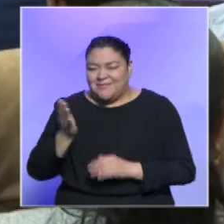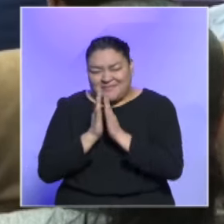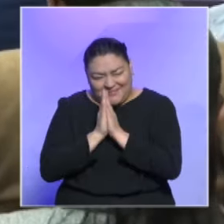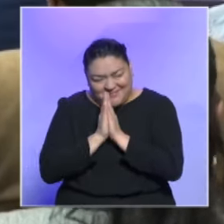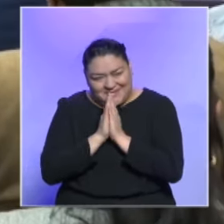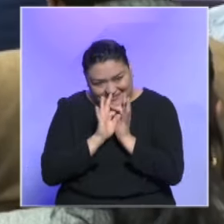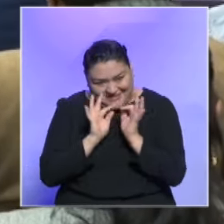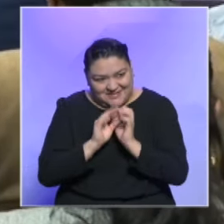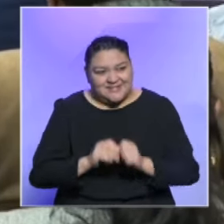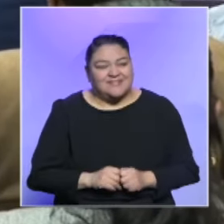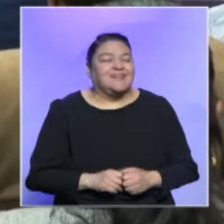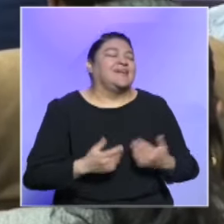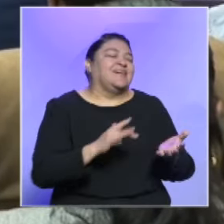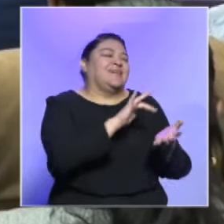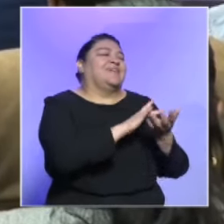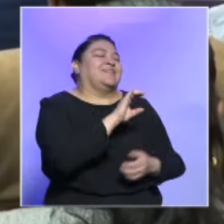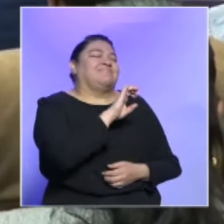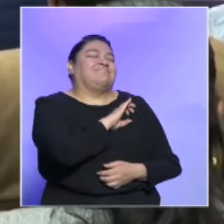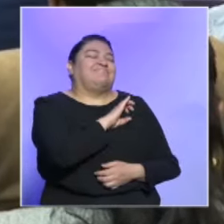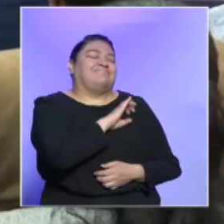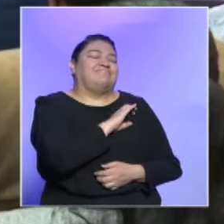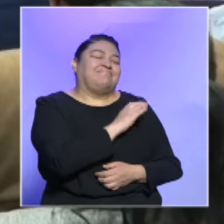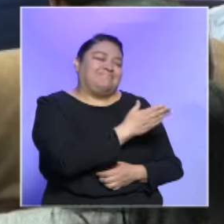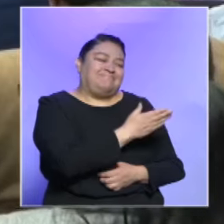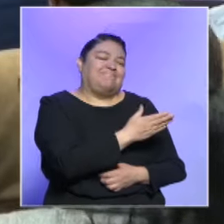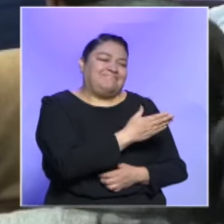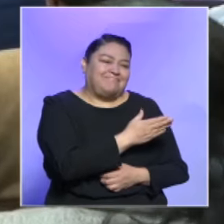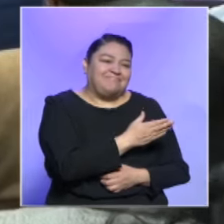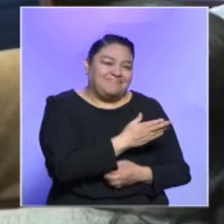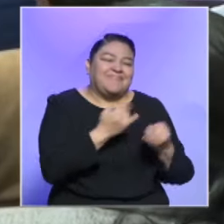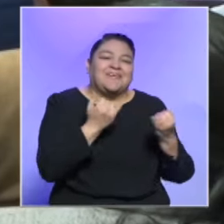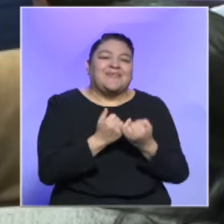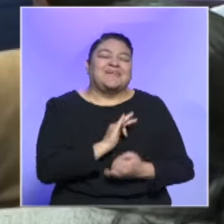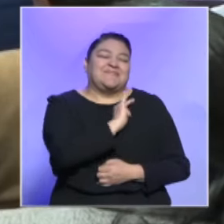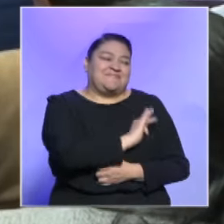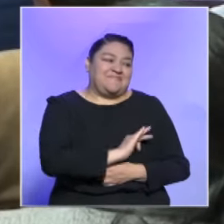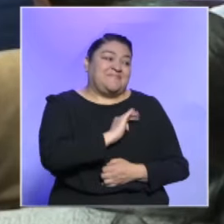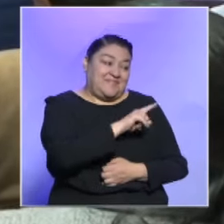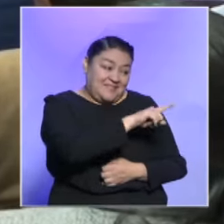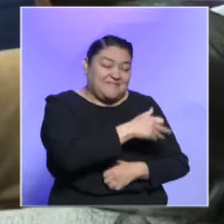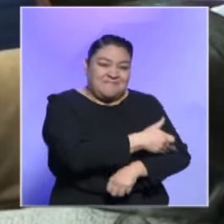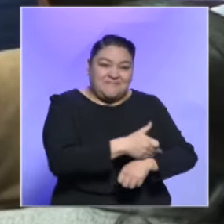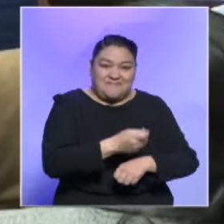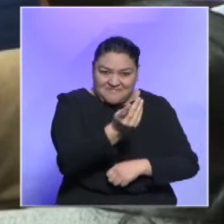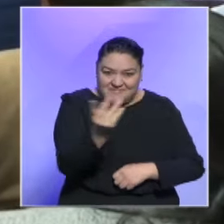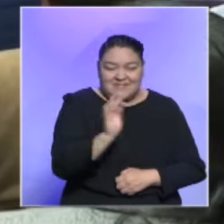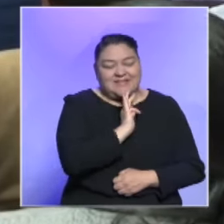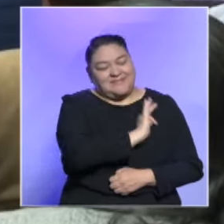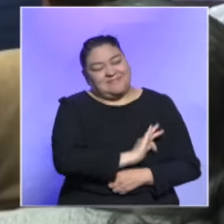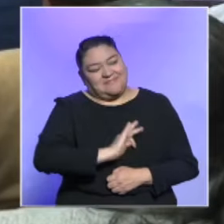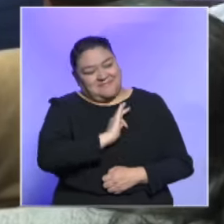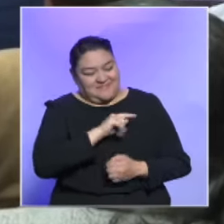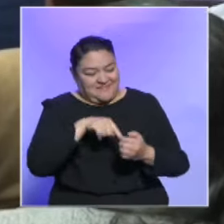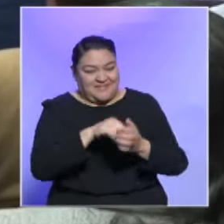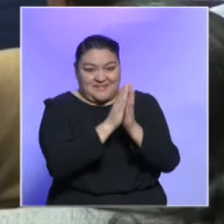Muchas gracias, querido Enrique. Antes que otra cosa, quiero felicitarte a ti y a tu familia por este